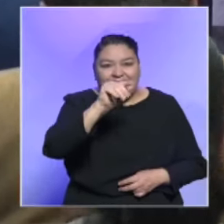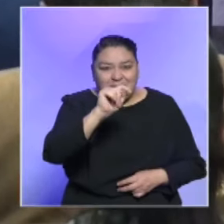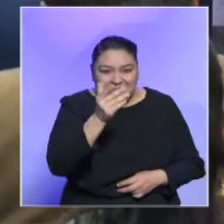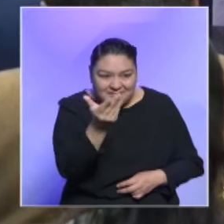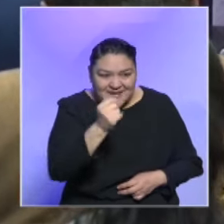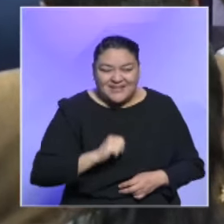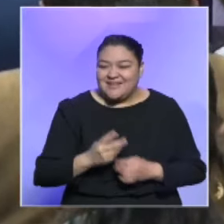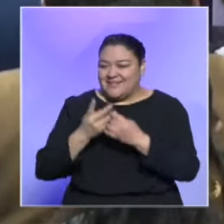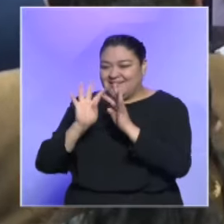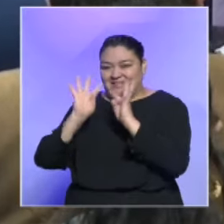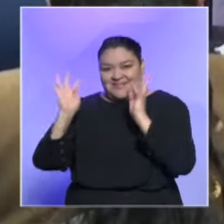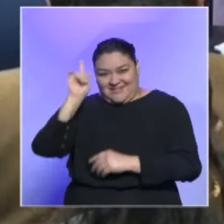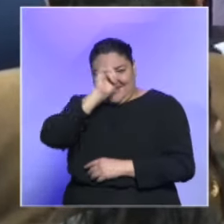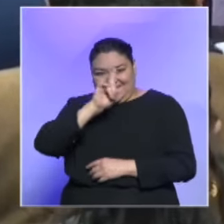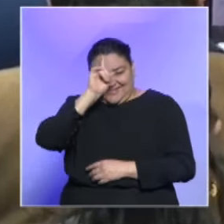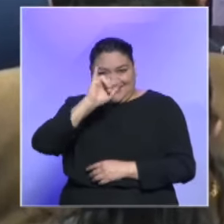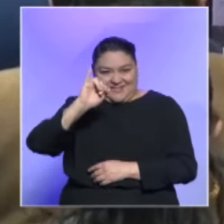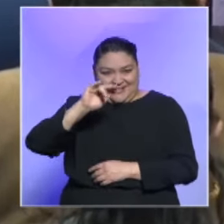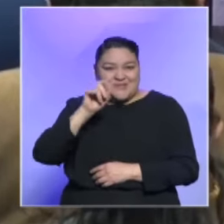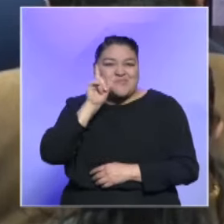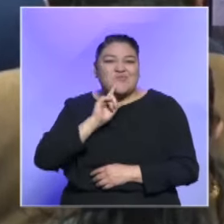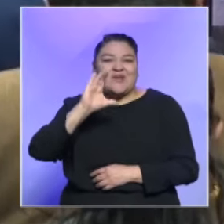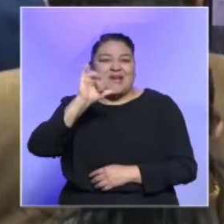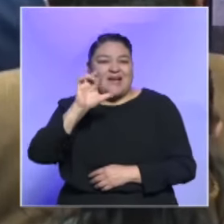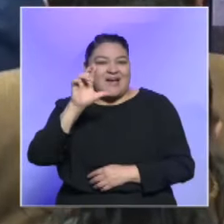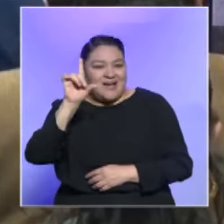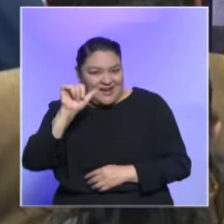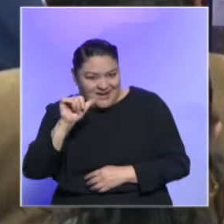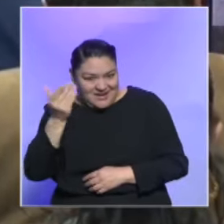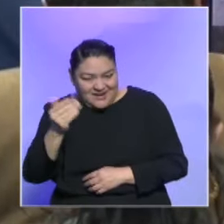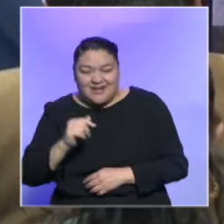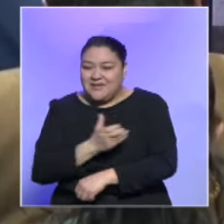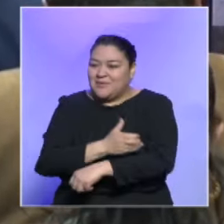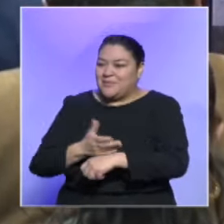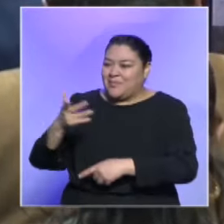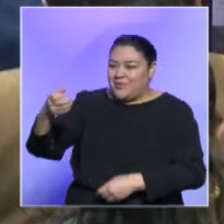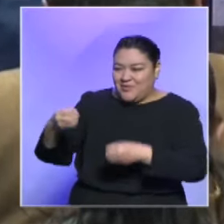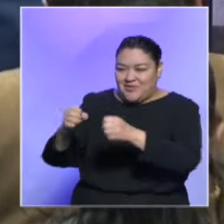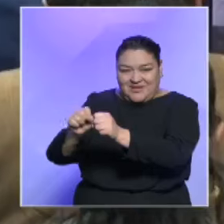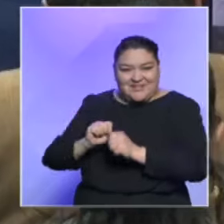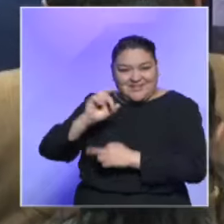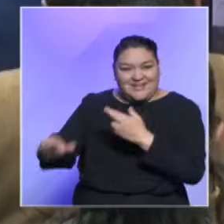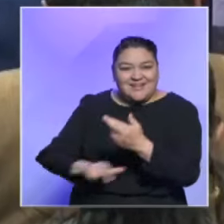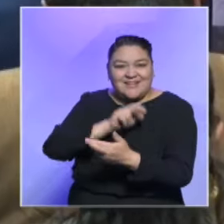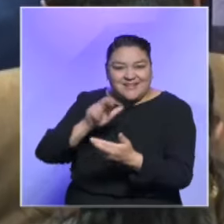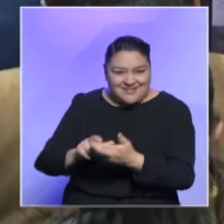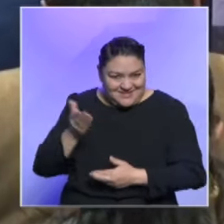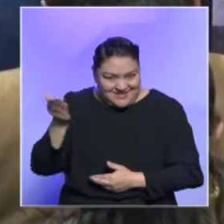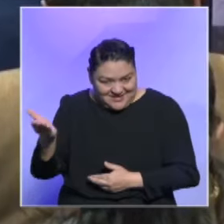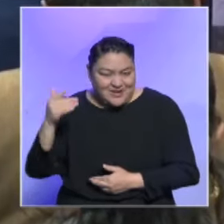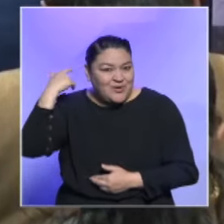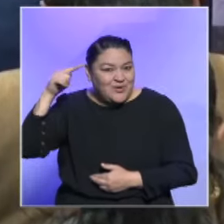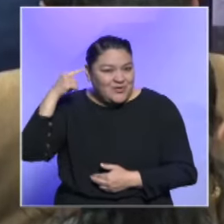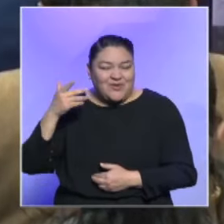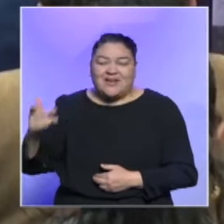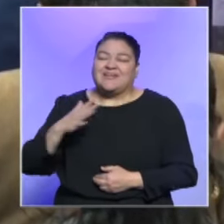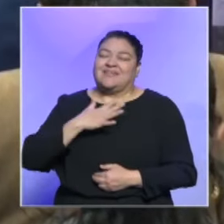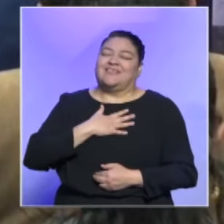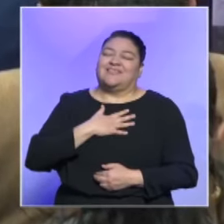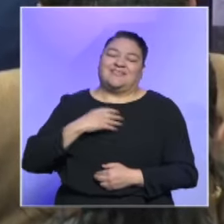la consejera del Instituto Nacional Electoral, Carla Humphrey Jordán, y mi compañero magistrado de la Sala Regional Guadalajara, me siento